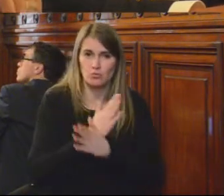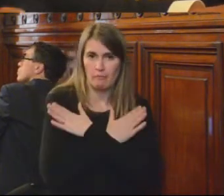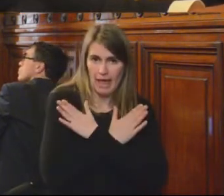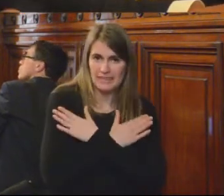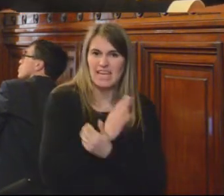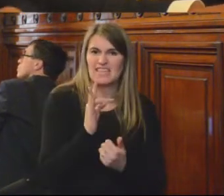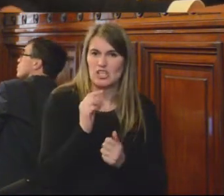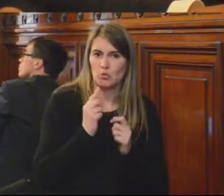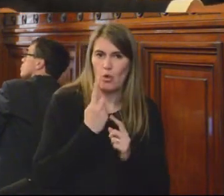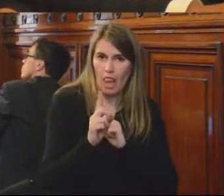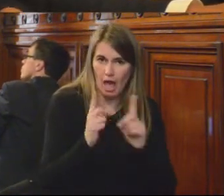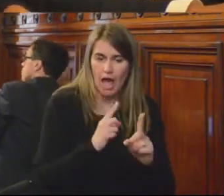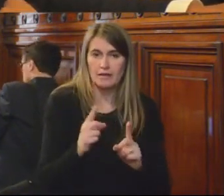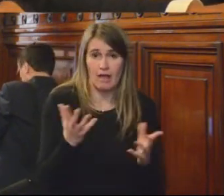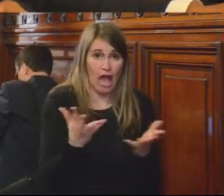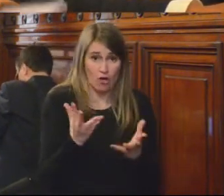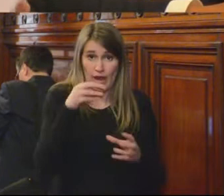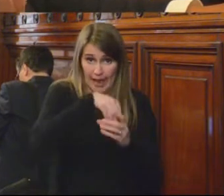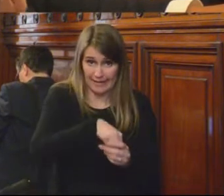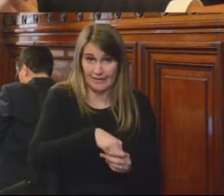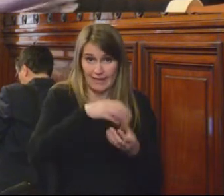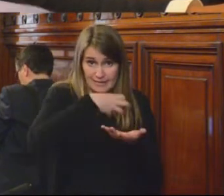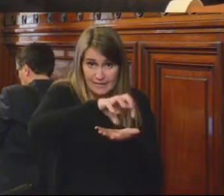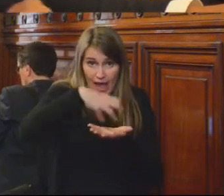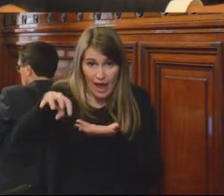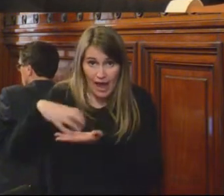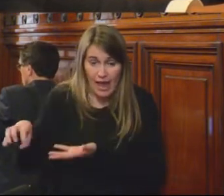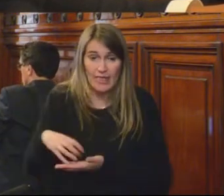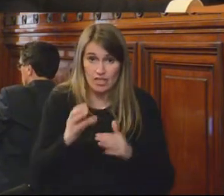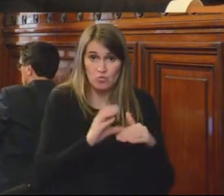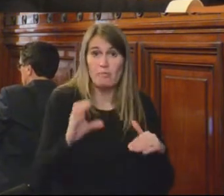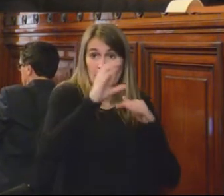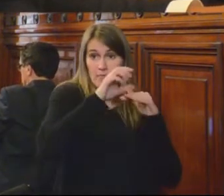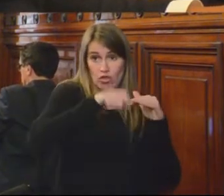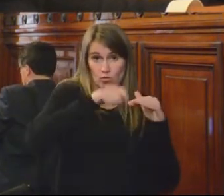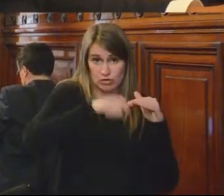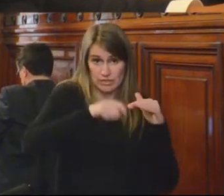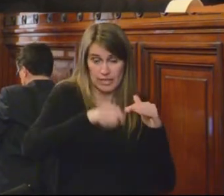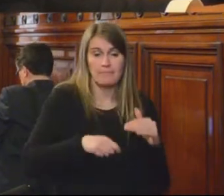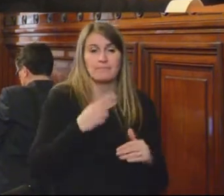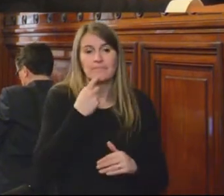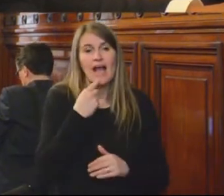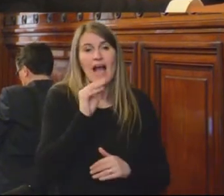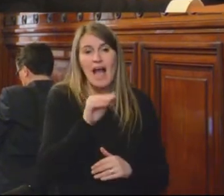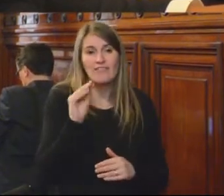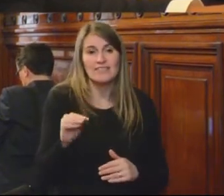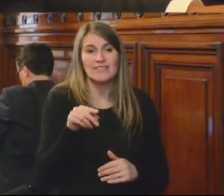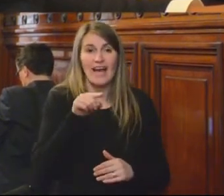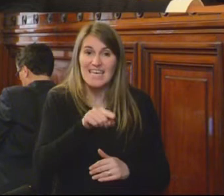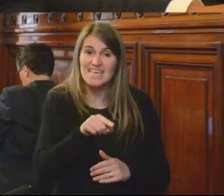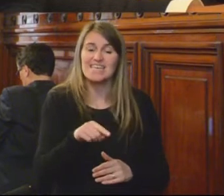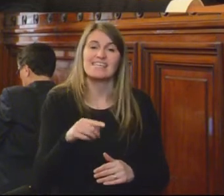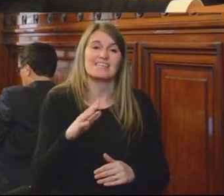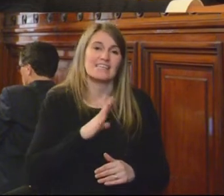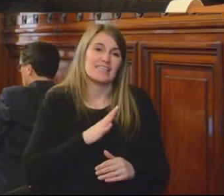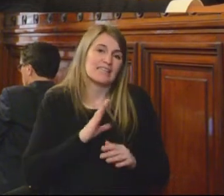que actualmente integran las distintas salas del Tribunal Supremo de Justicia e indicando que dicha solicitud es